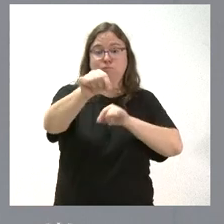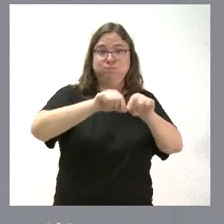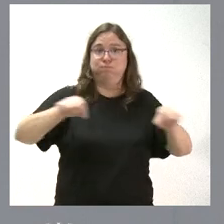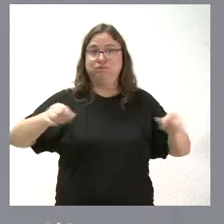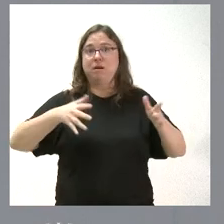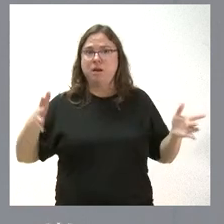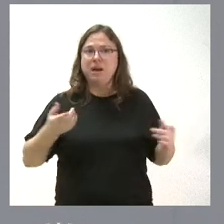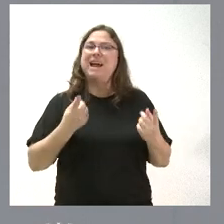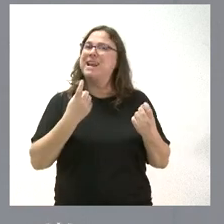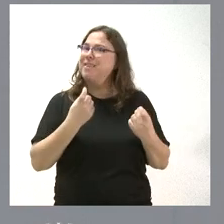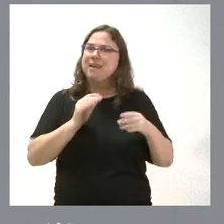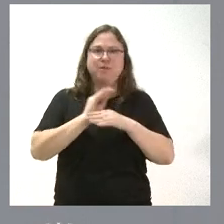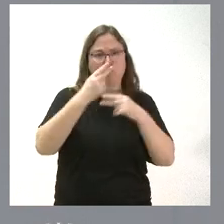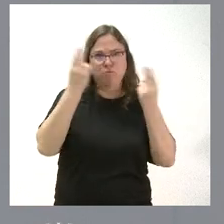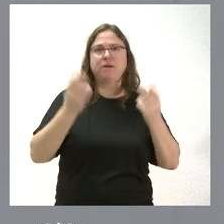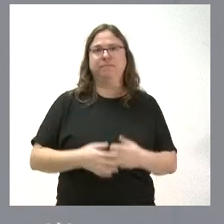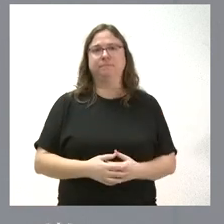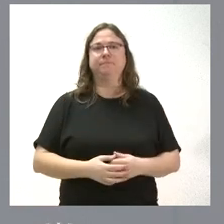necesidades desde el punto de vista de las inversiones públicas.